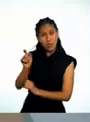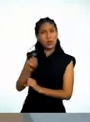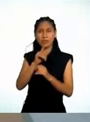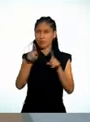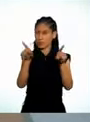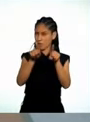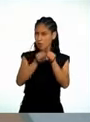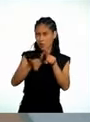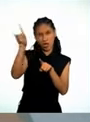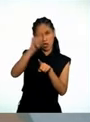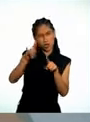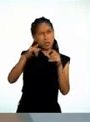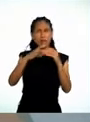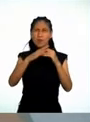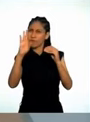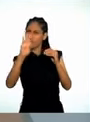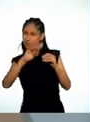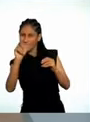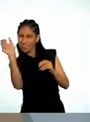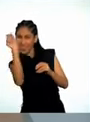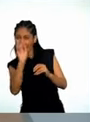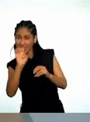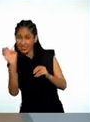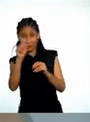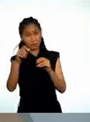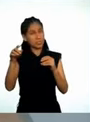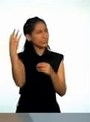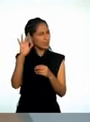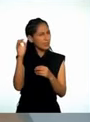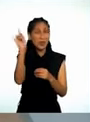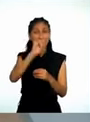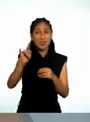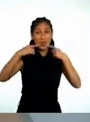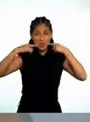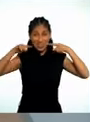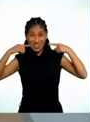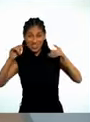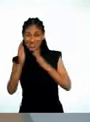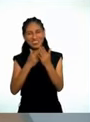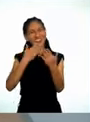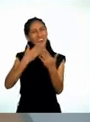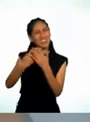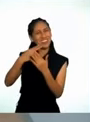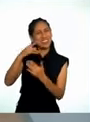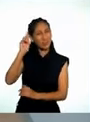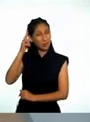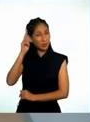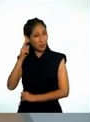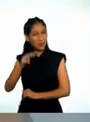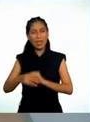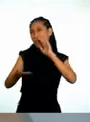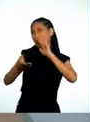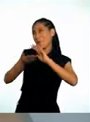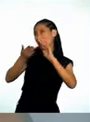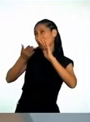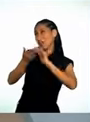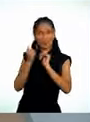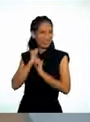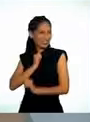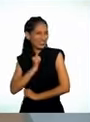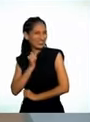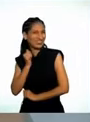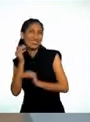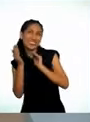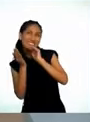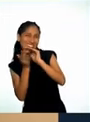frases y expresiones que se usan en la publicidad muchas gracias mister flores perdón quise decir sentido mister